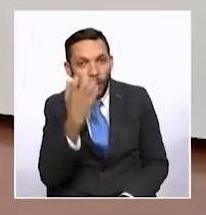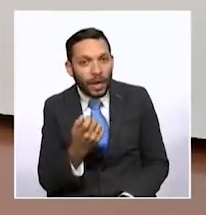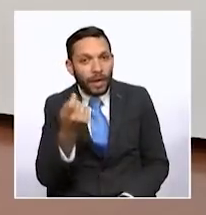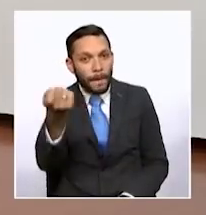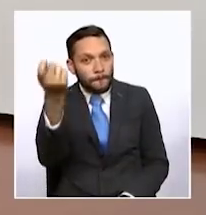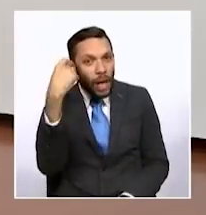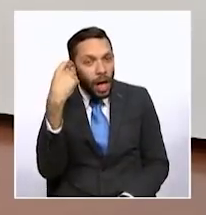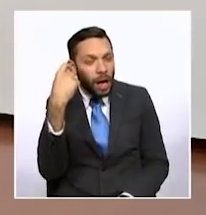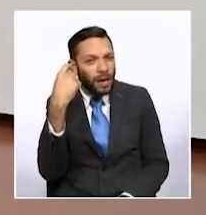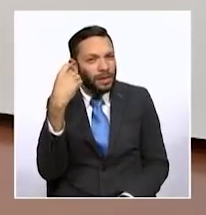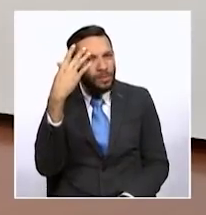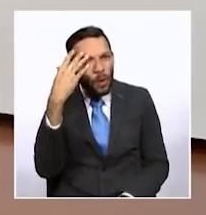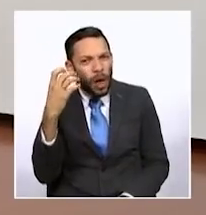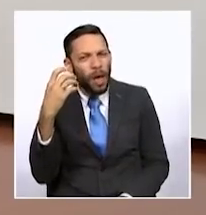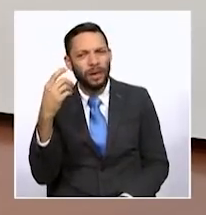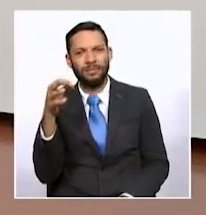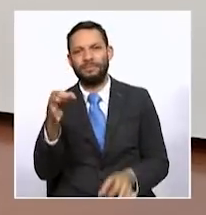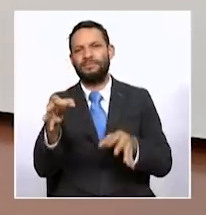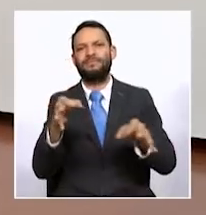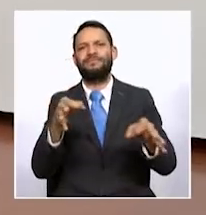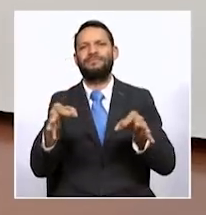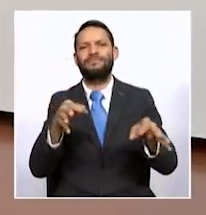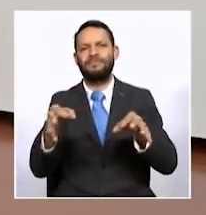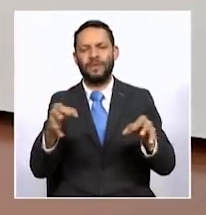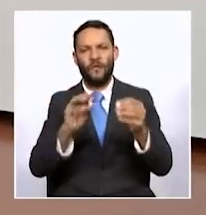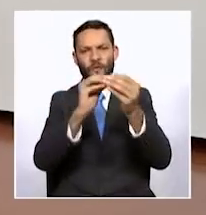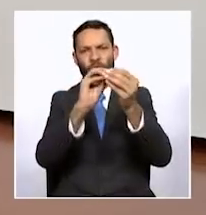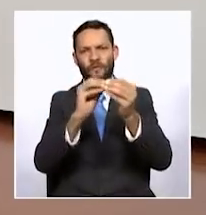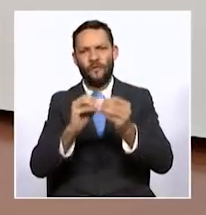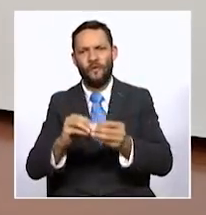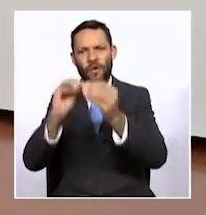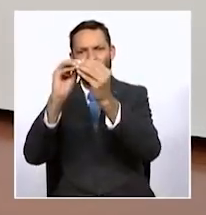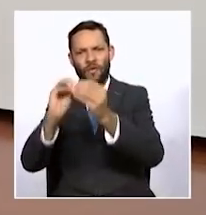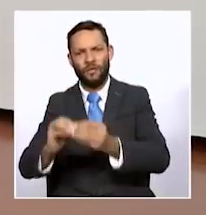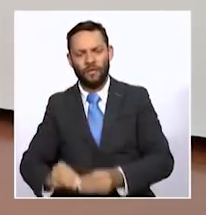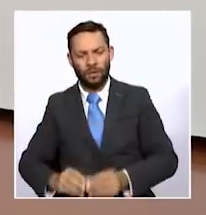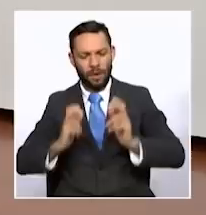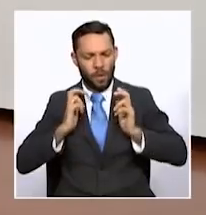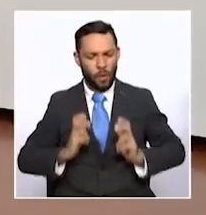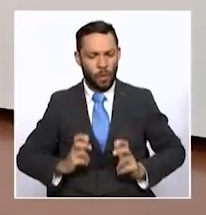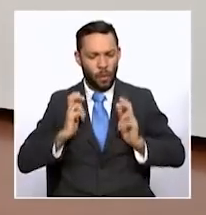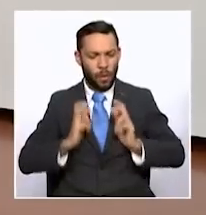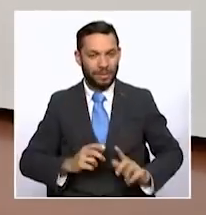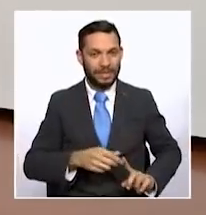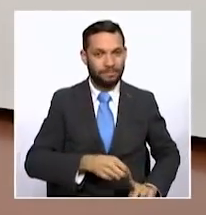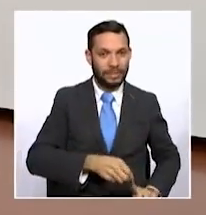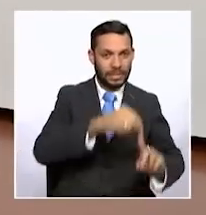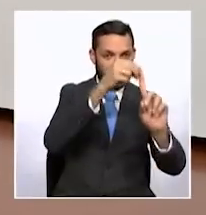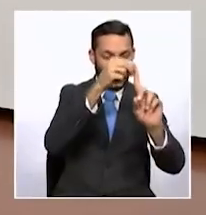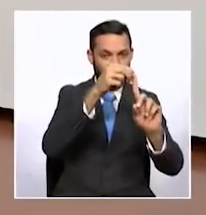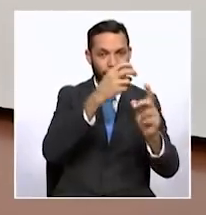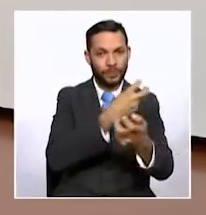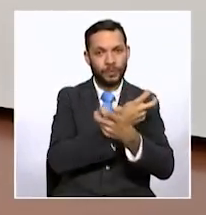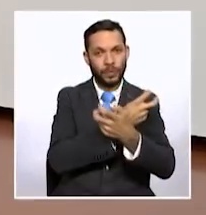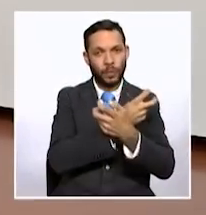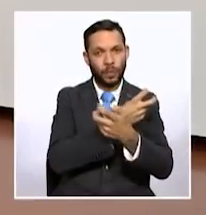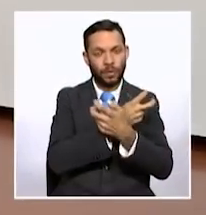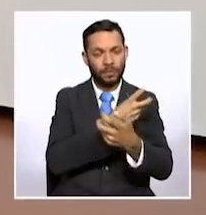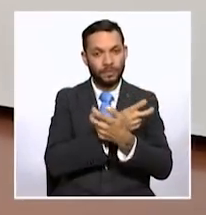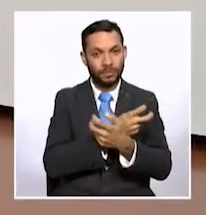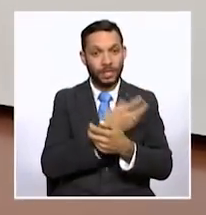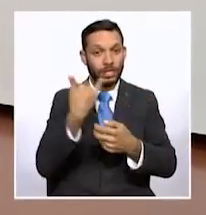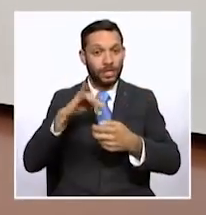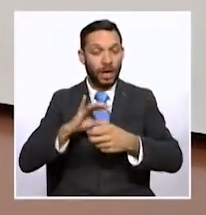todo lo que hay en el contexto de la anatomía, de la fisiología y de la especialidad de la ortopedia. No es poner un